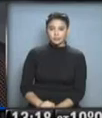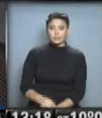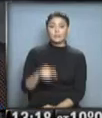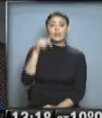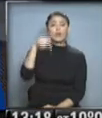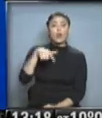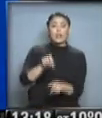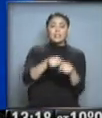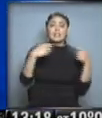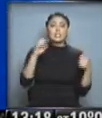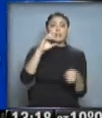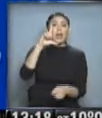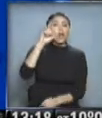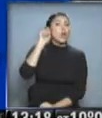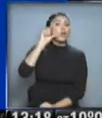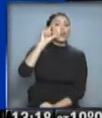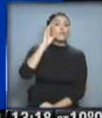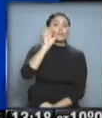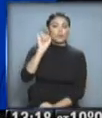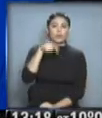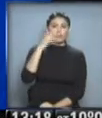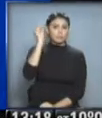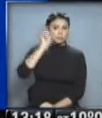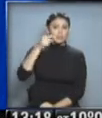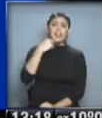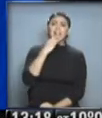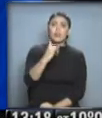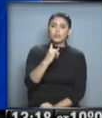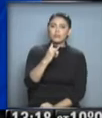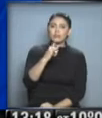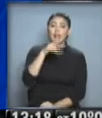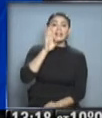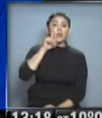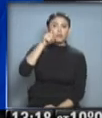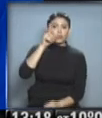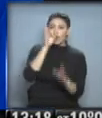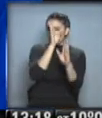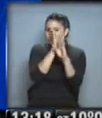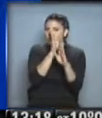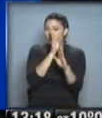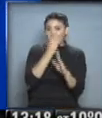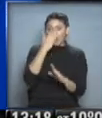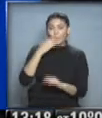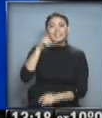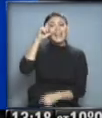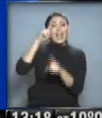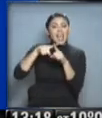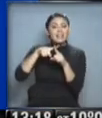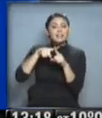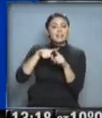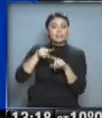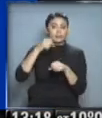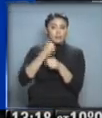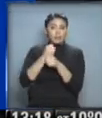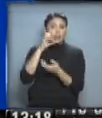O Globo, el diario de Brasil, denunció que el espionaje que hacía a los Estados Unidos y que dio a conocer el ex agente Edward